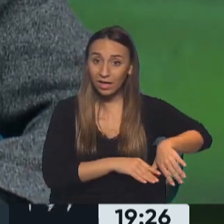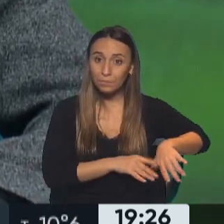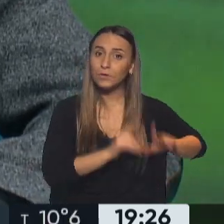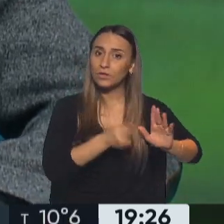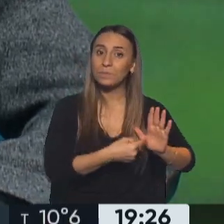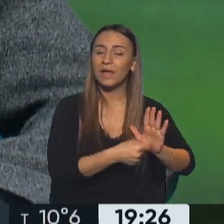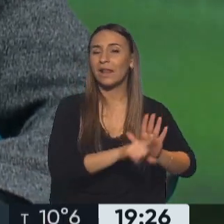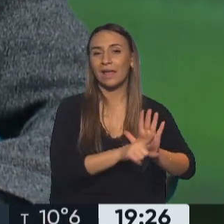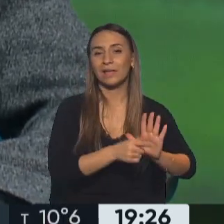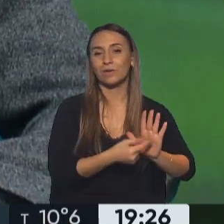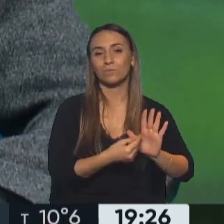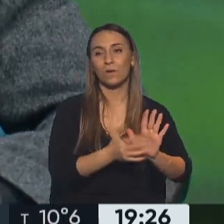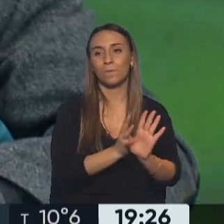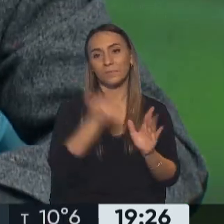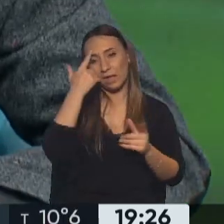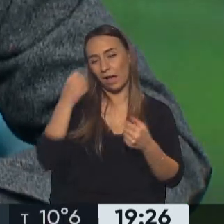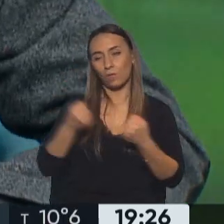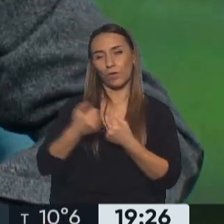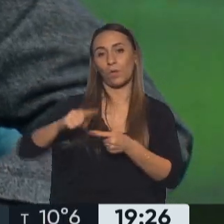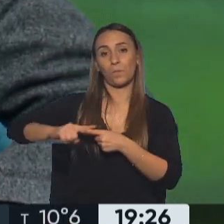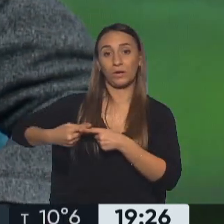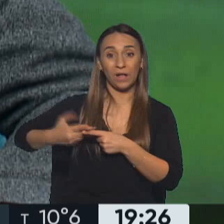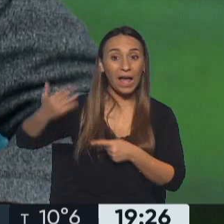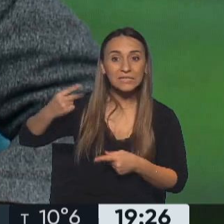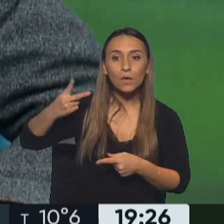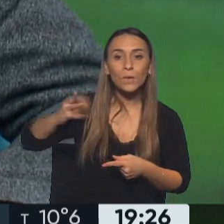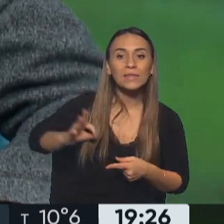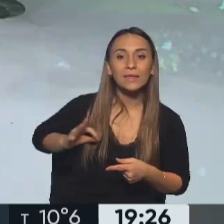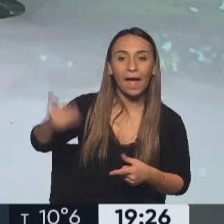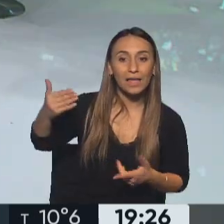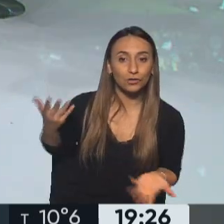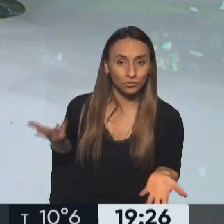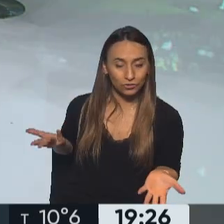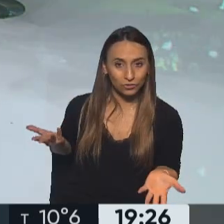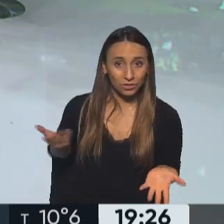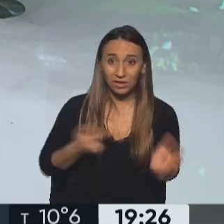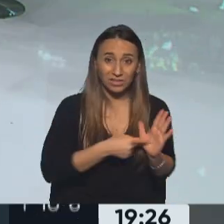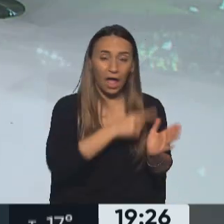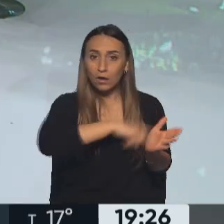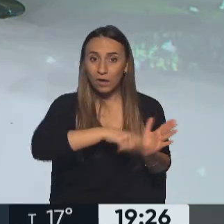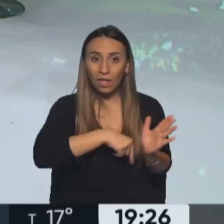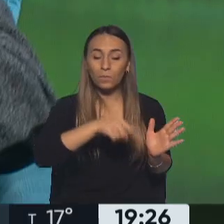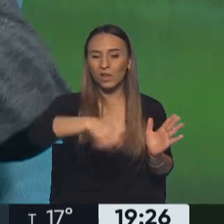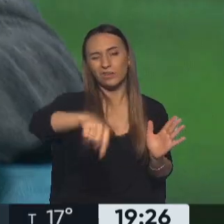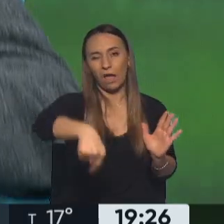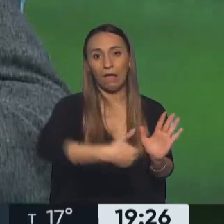esa ley era un acuerdo político que existía hace 20 años que es de